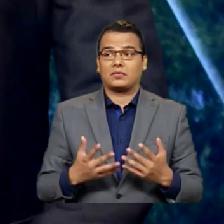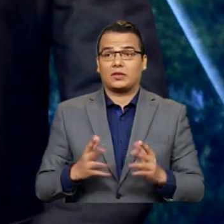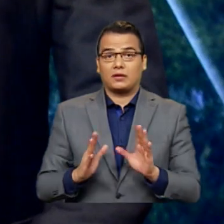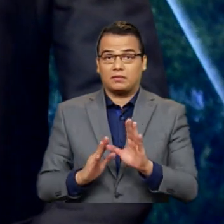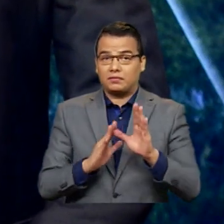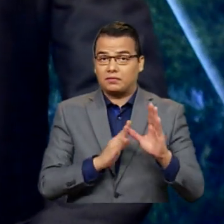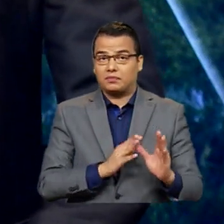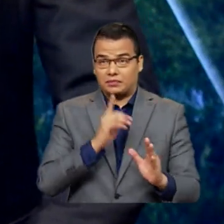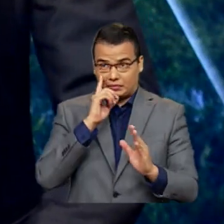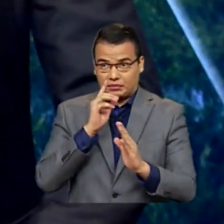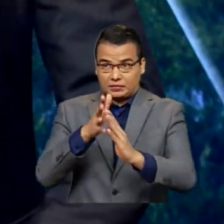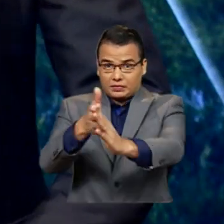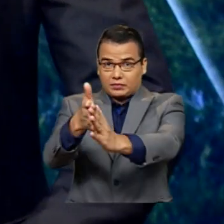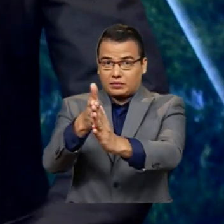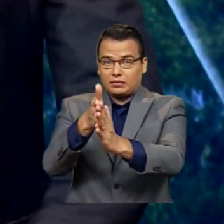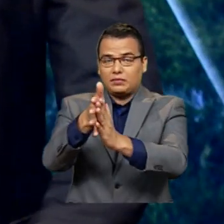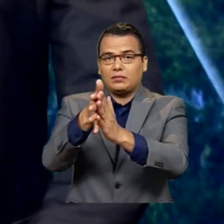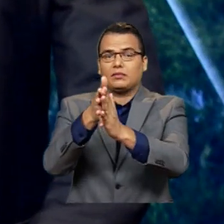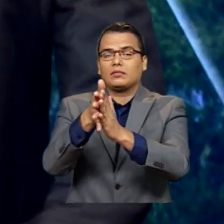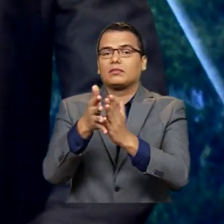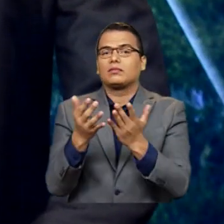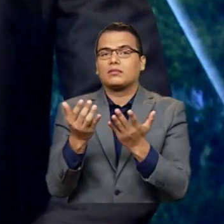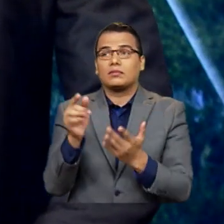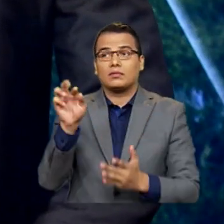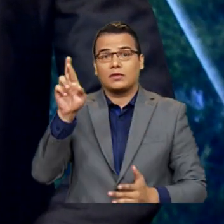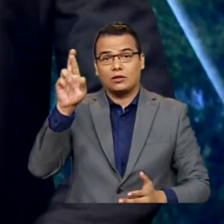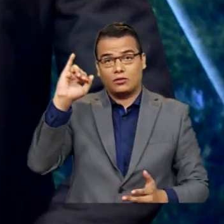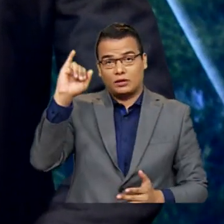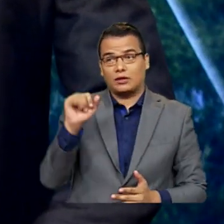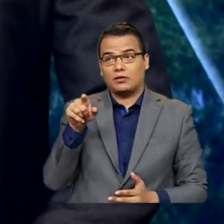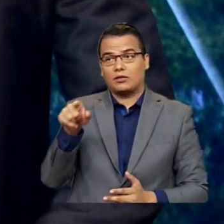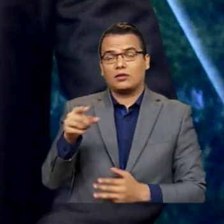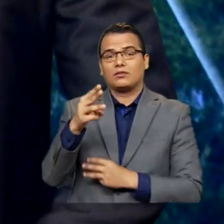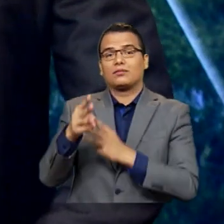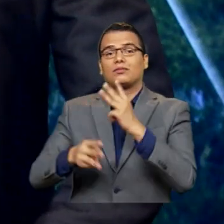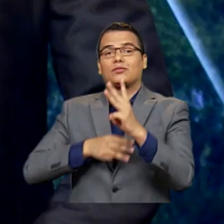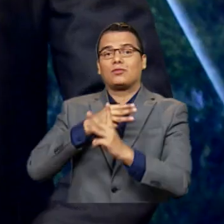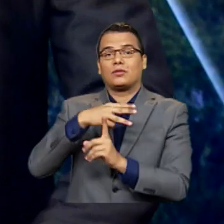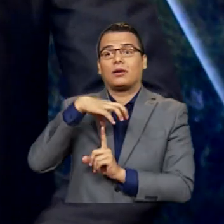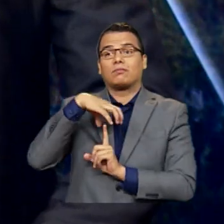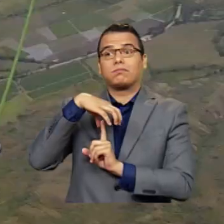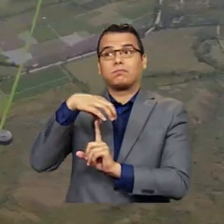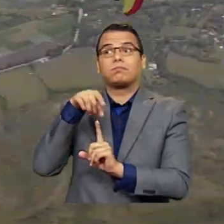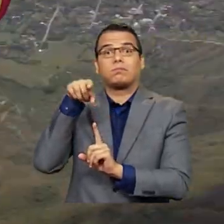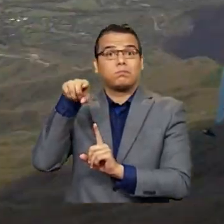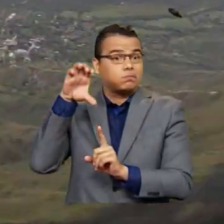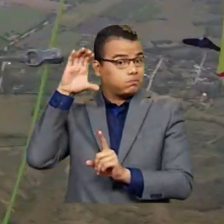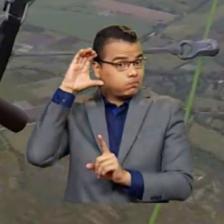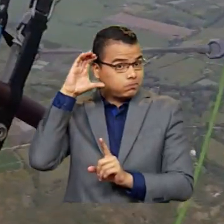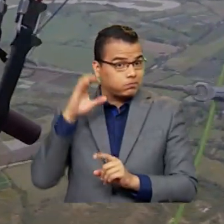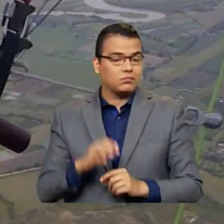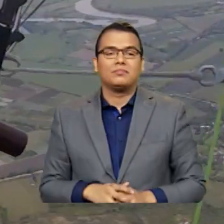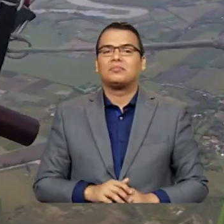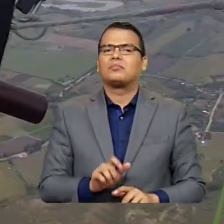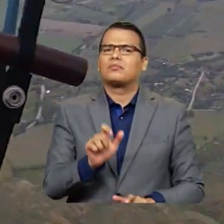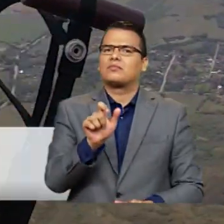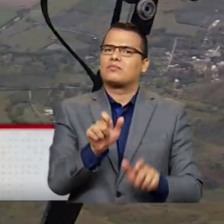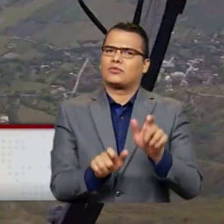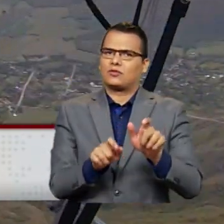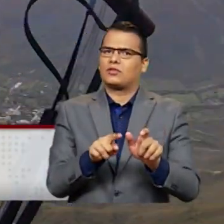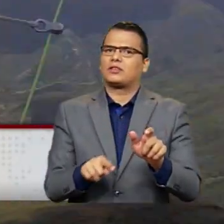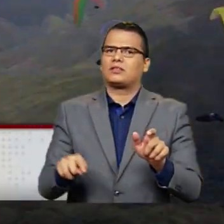Y cambiando de actividad, pero manteniéndonos en el deporte, en Roldanillo avanza el Mundial de Parapente. Pilotos que llevan poco